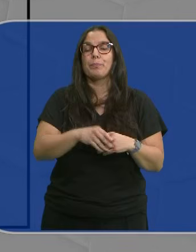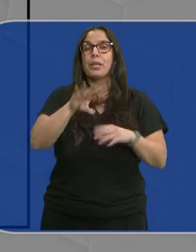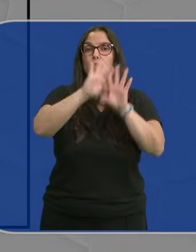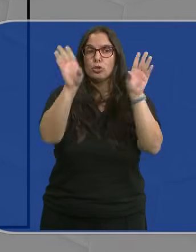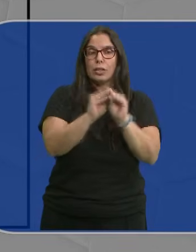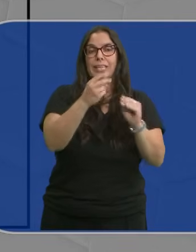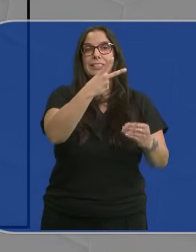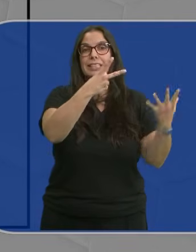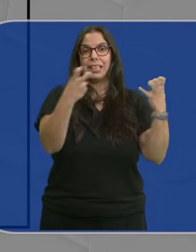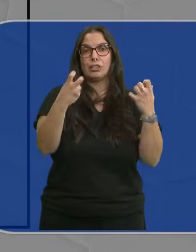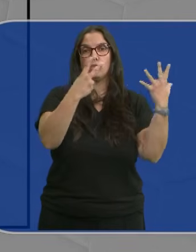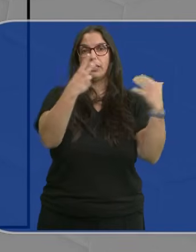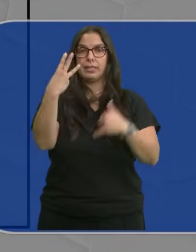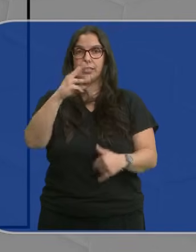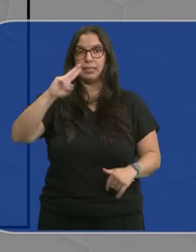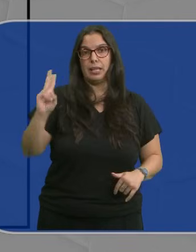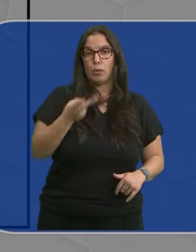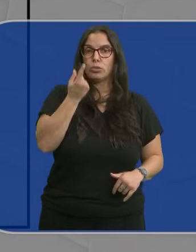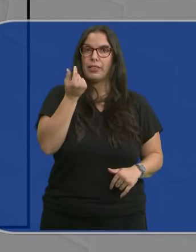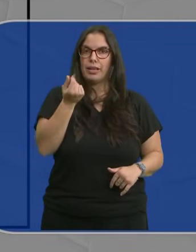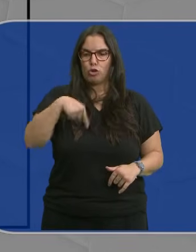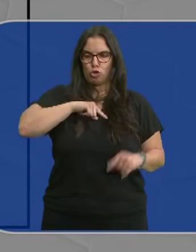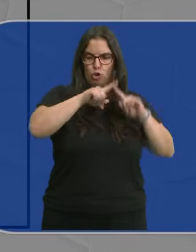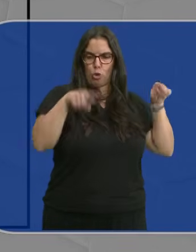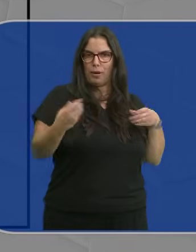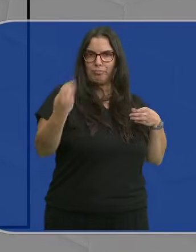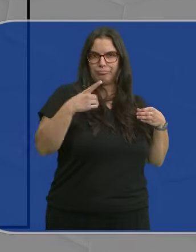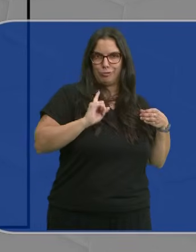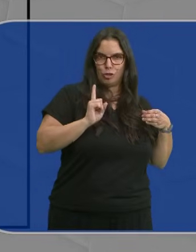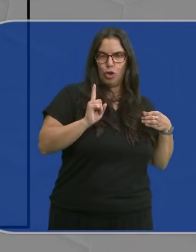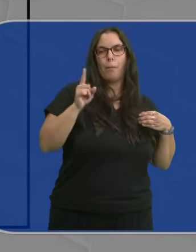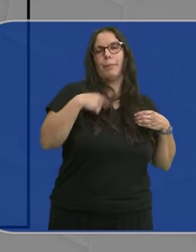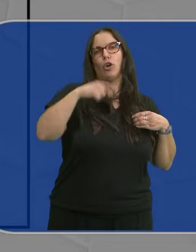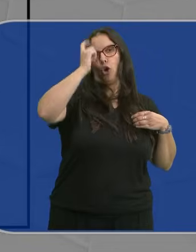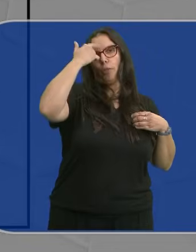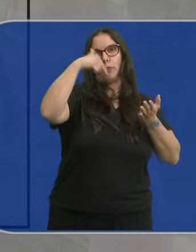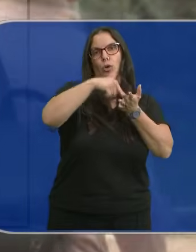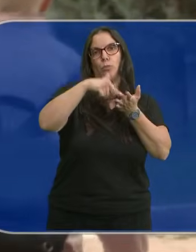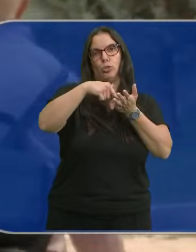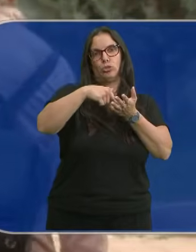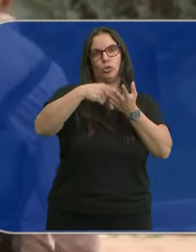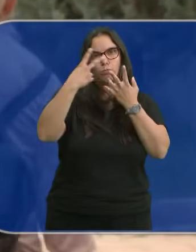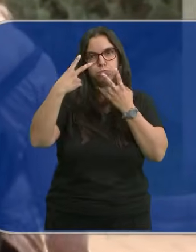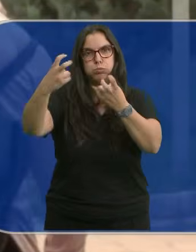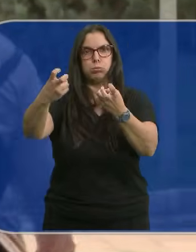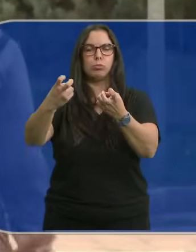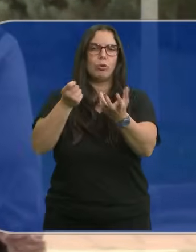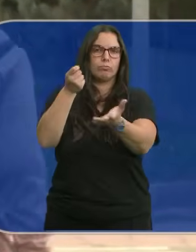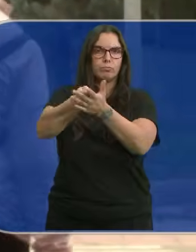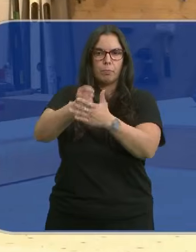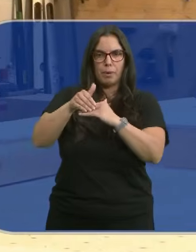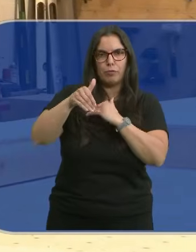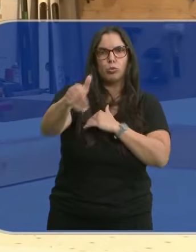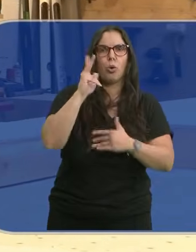Son 773 euros, un dinero que no vemos en nuestra nómina, pero que va en concepto de impuestos o de aportaciones para nuestra